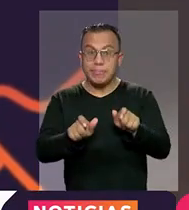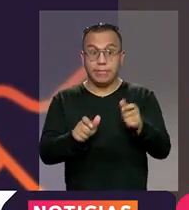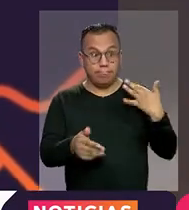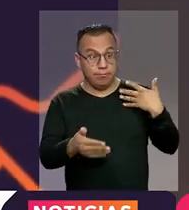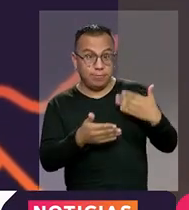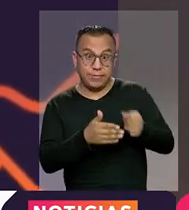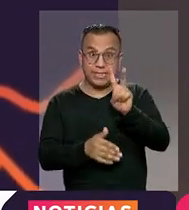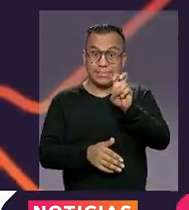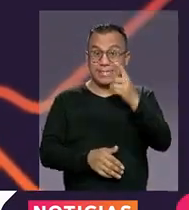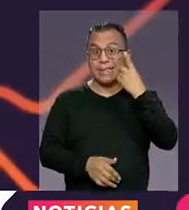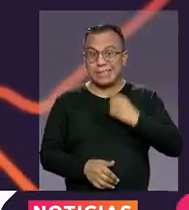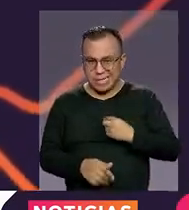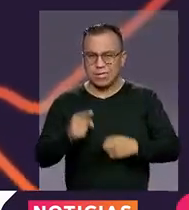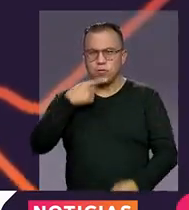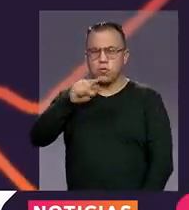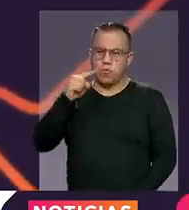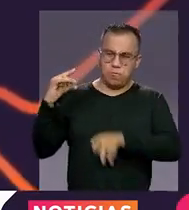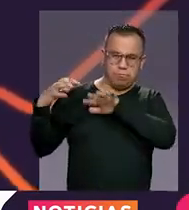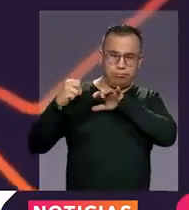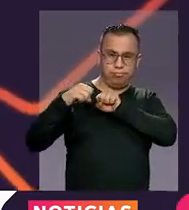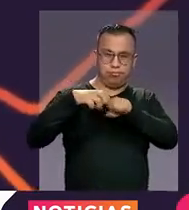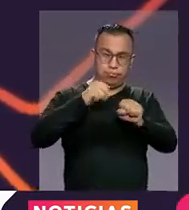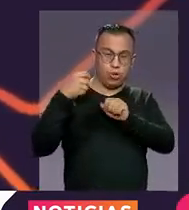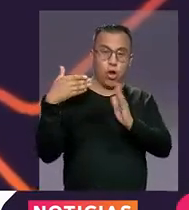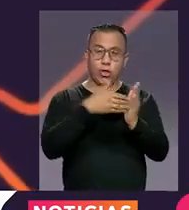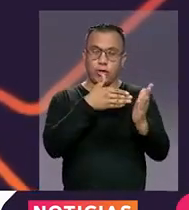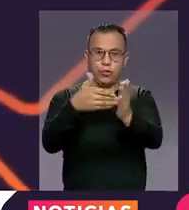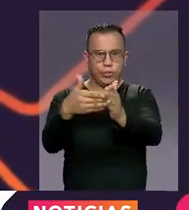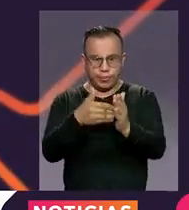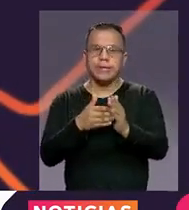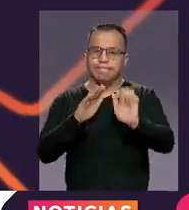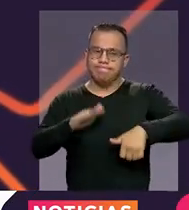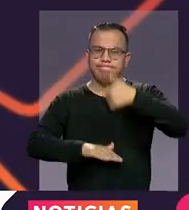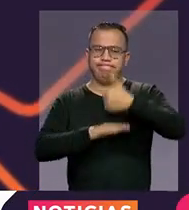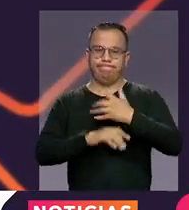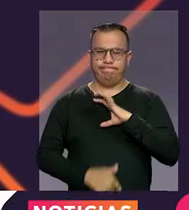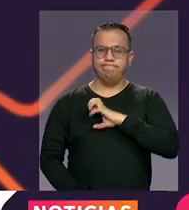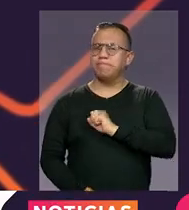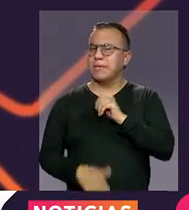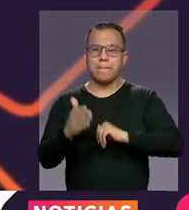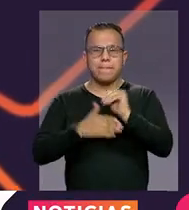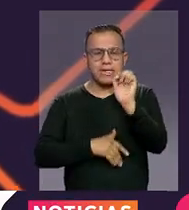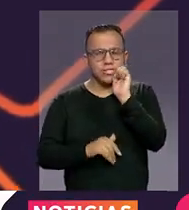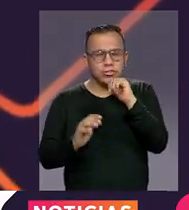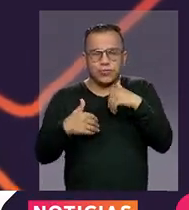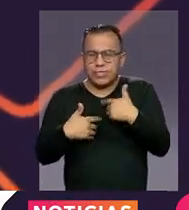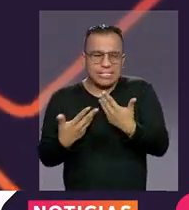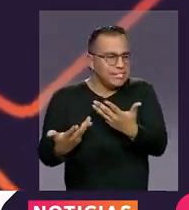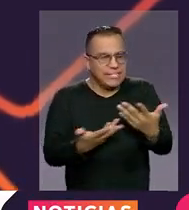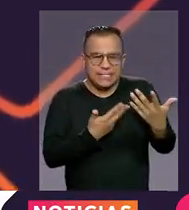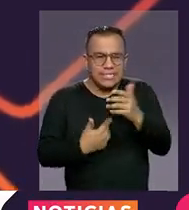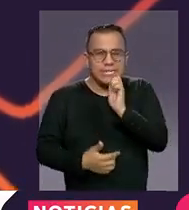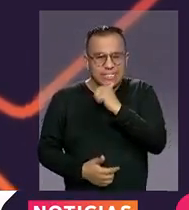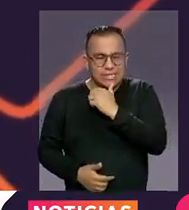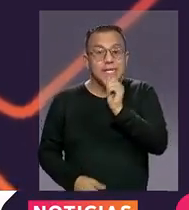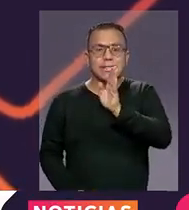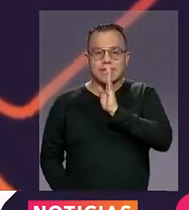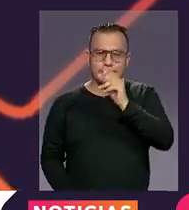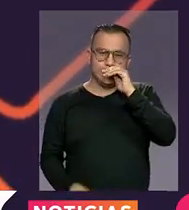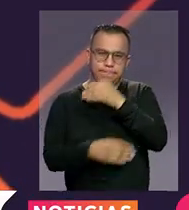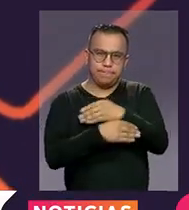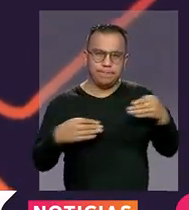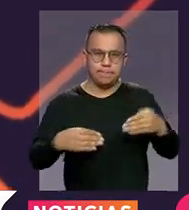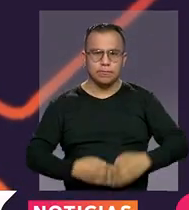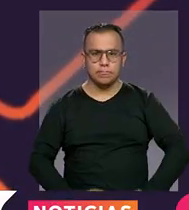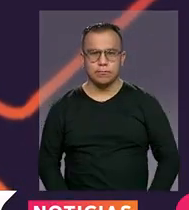días de ofensiva militar rusa en su territorio. El jefe de Estado lamentó que quienes más estén sufriendo los estragos de la guerra sean los